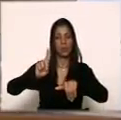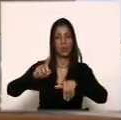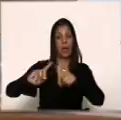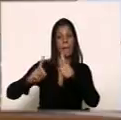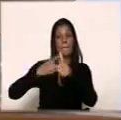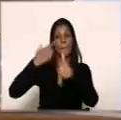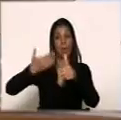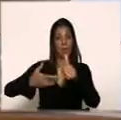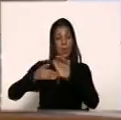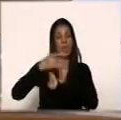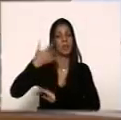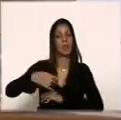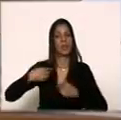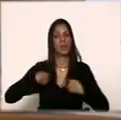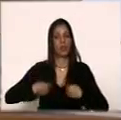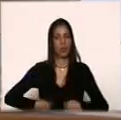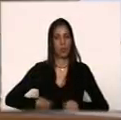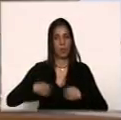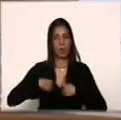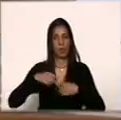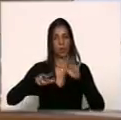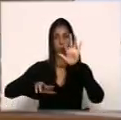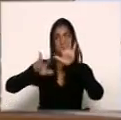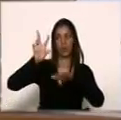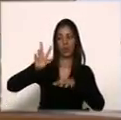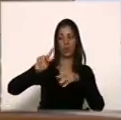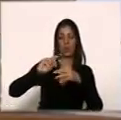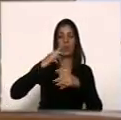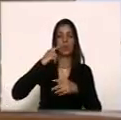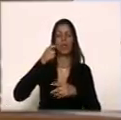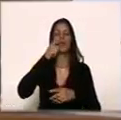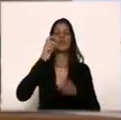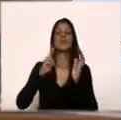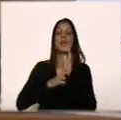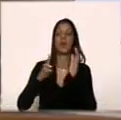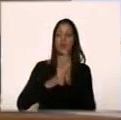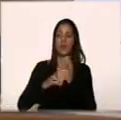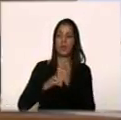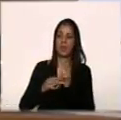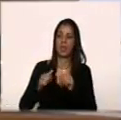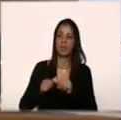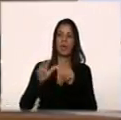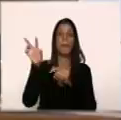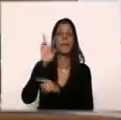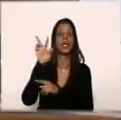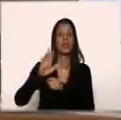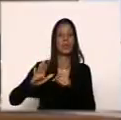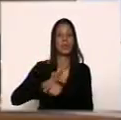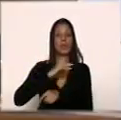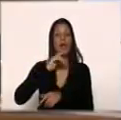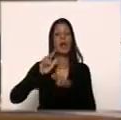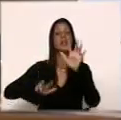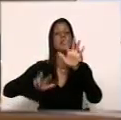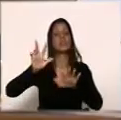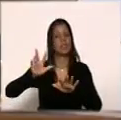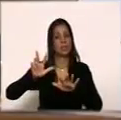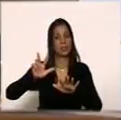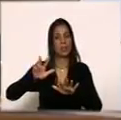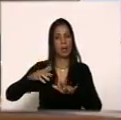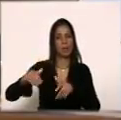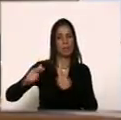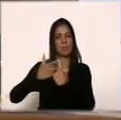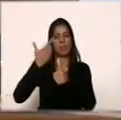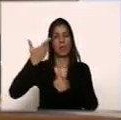de los derechos humanos. 12. La seguridad y soberanía integral de la nación. 13. La primacía